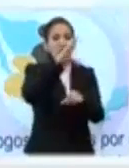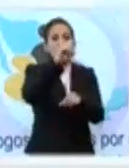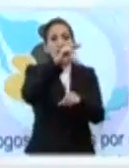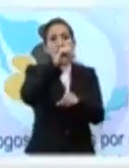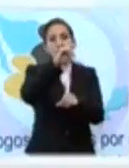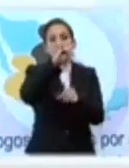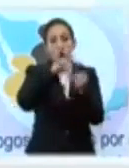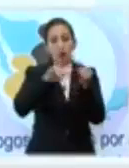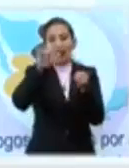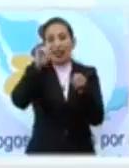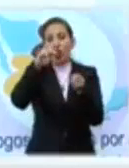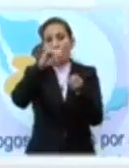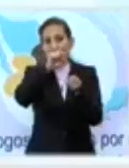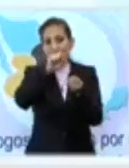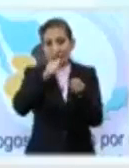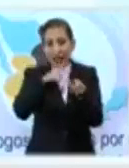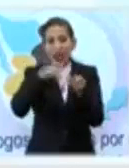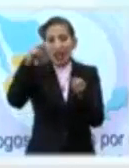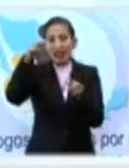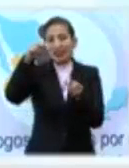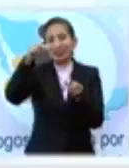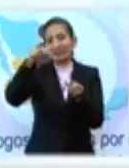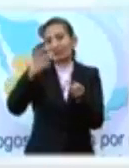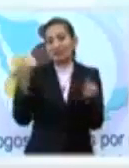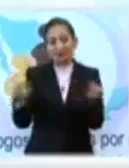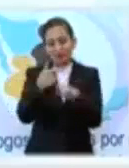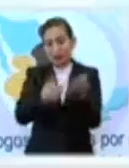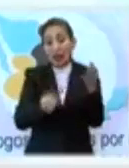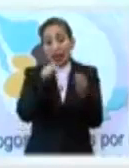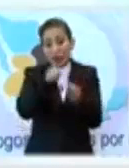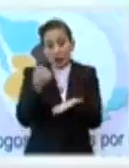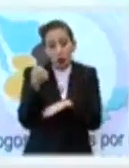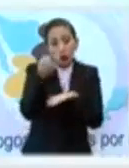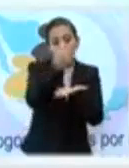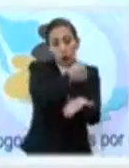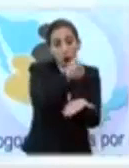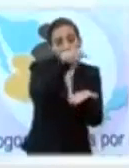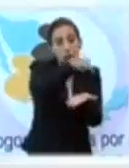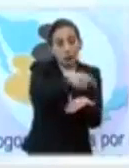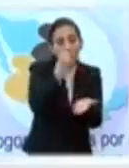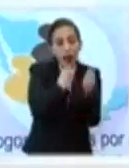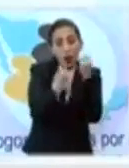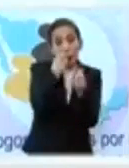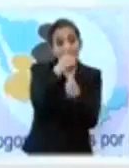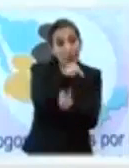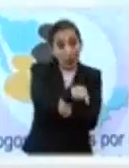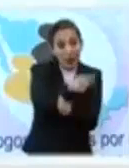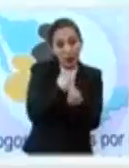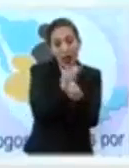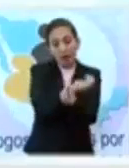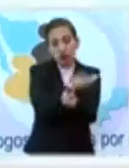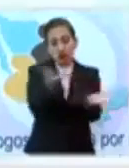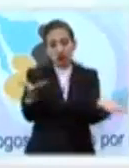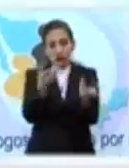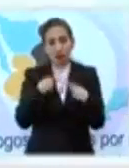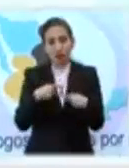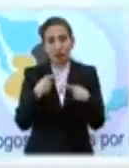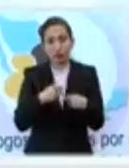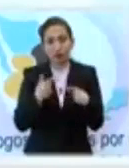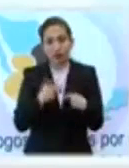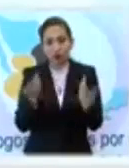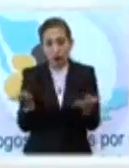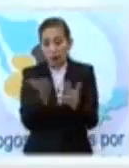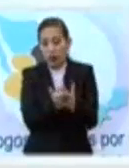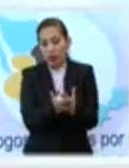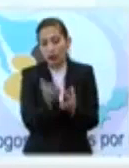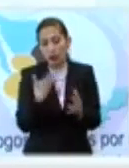luego DICONSA, LICONSA, y la política era que esos subsidios llegaran de manera general a la población, en parte porque se